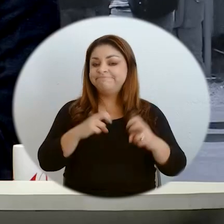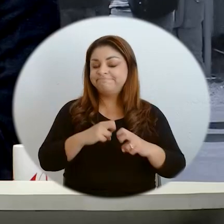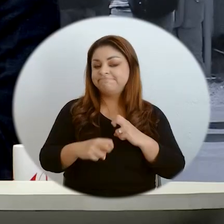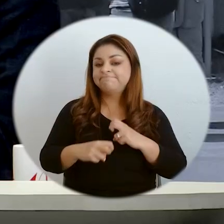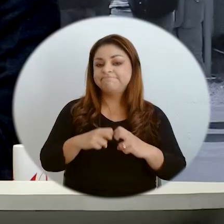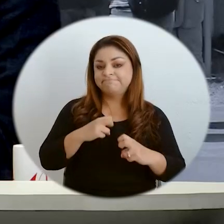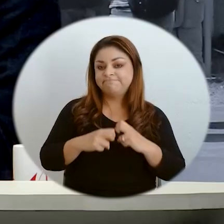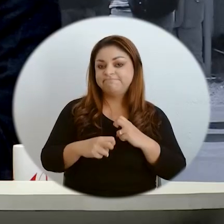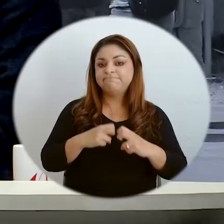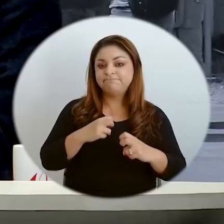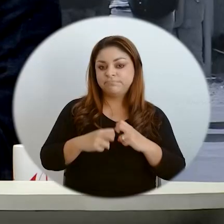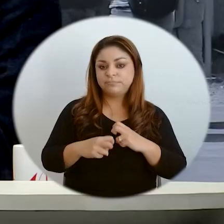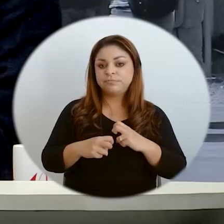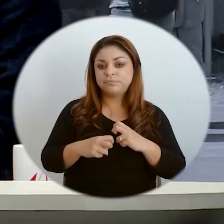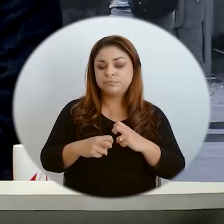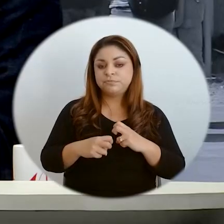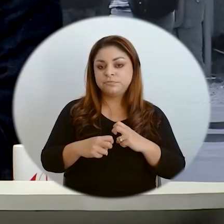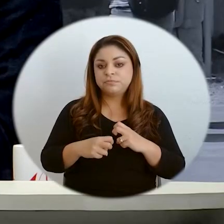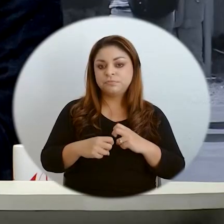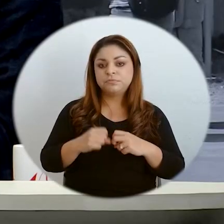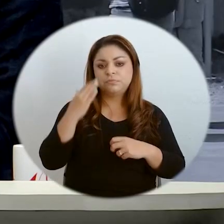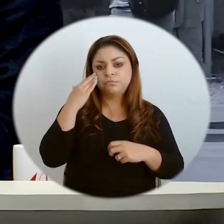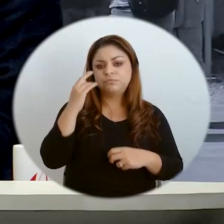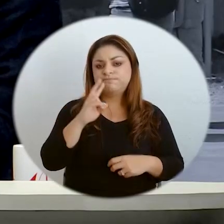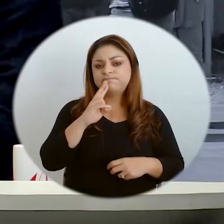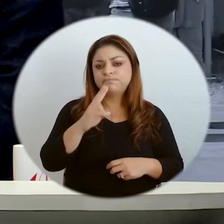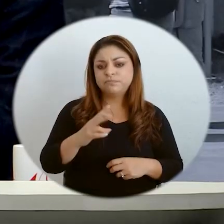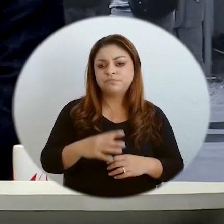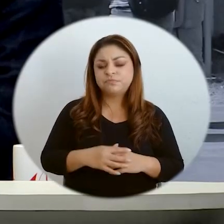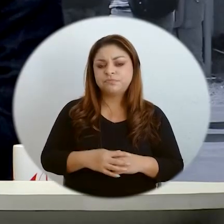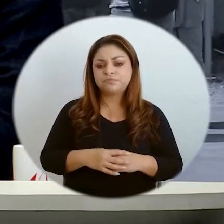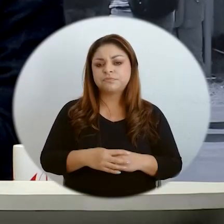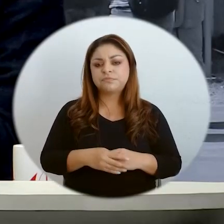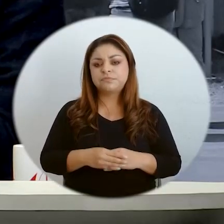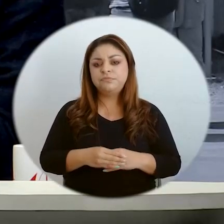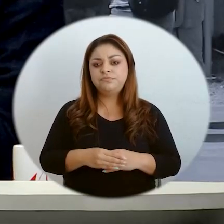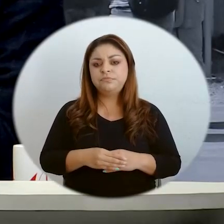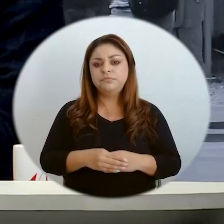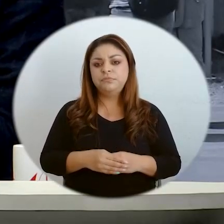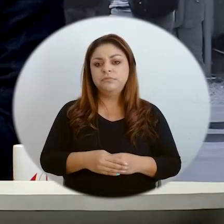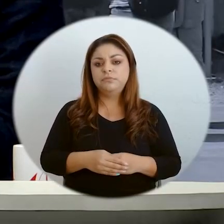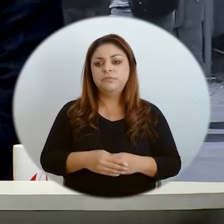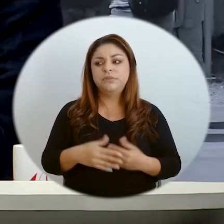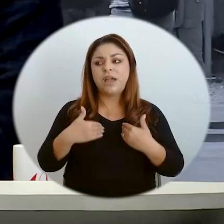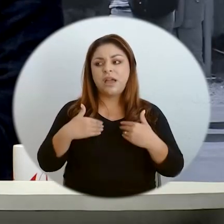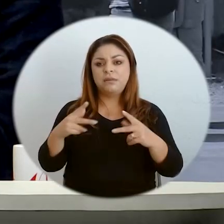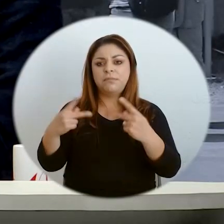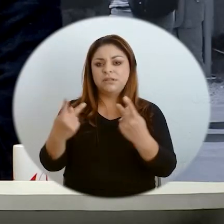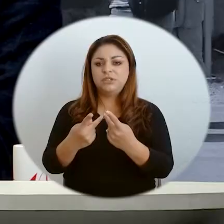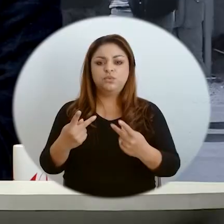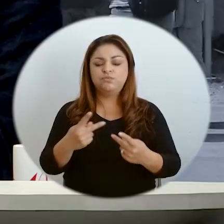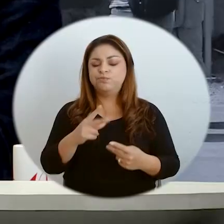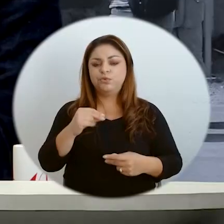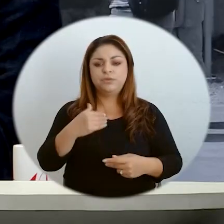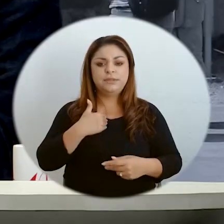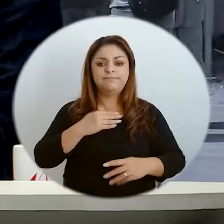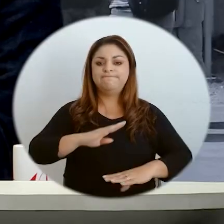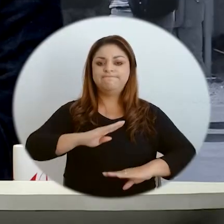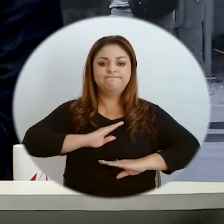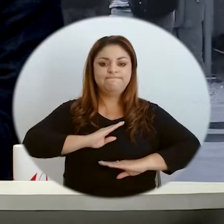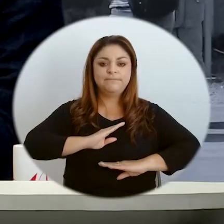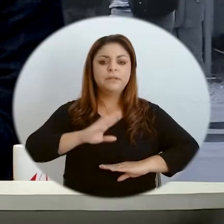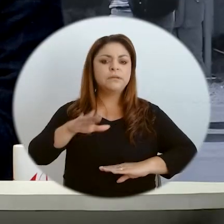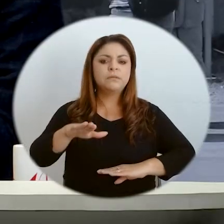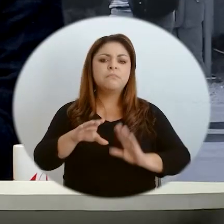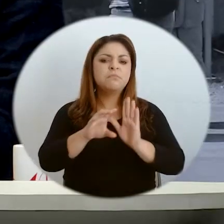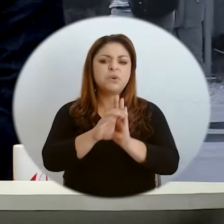sentido de que es cierto que estos partidos, movimientos se alimentan de insatisfacción, pero también